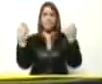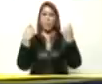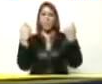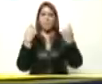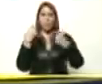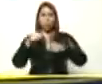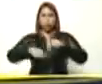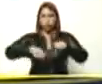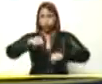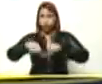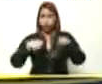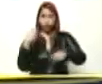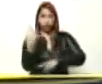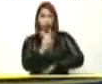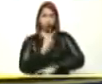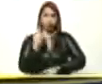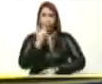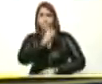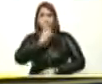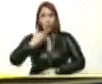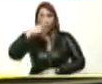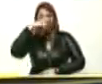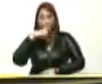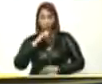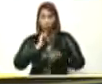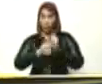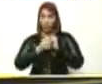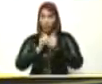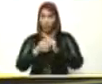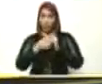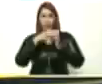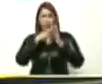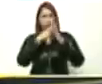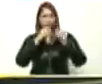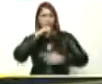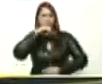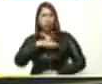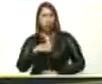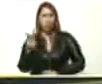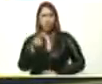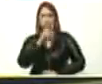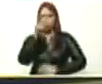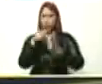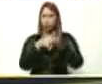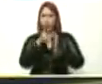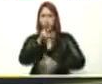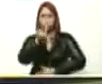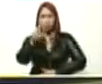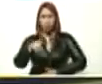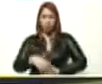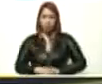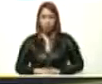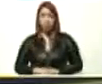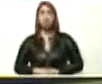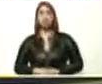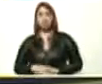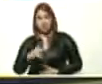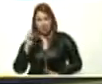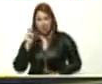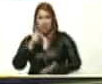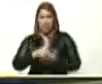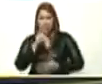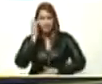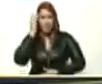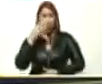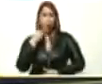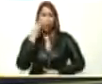ciclismo, urbano, en el mejor año, del deporte, de toda la historia, de Venezuela, del 2021, ha llegado, esta ley, para la juventud,